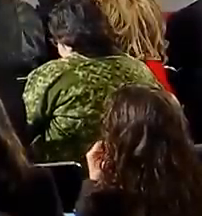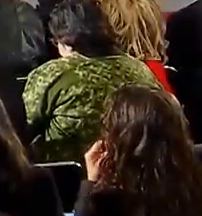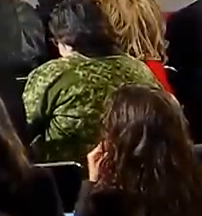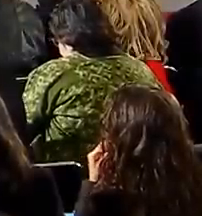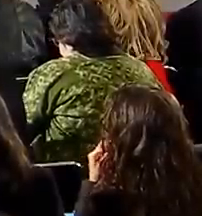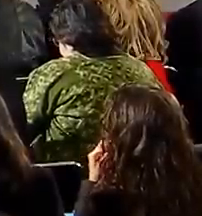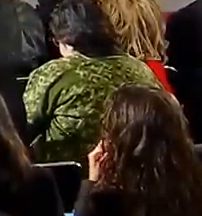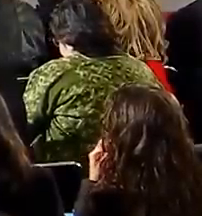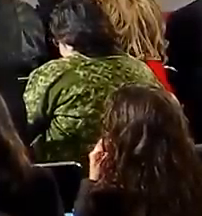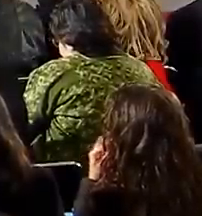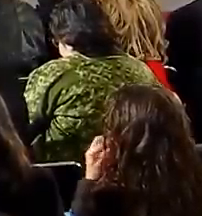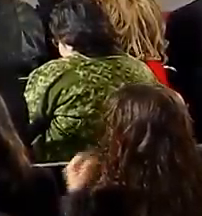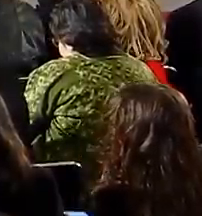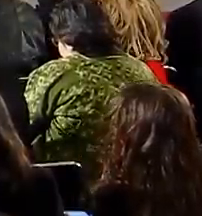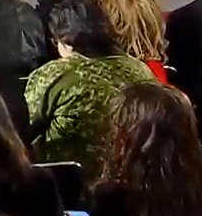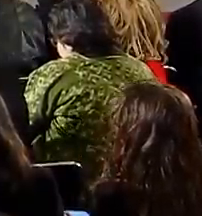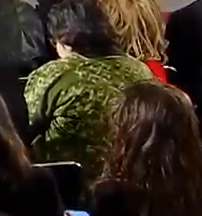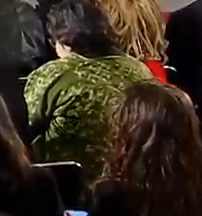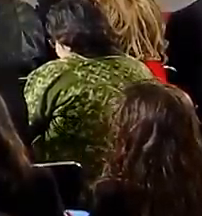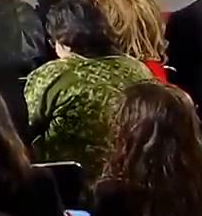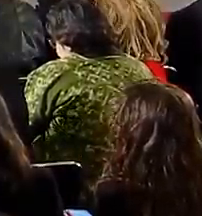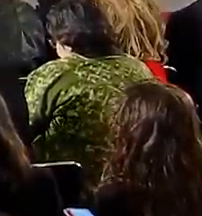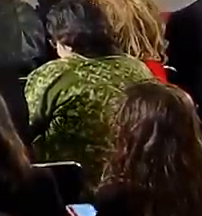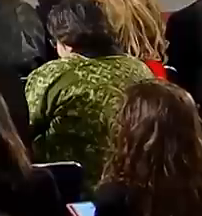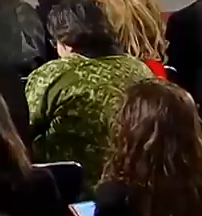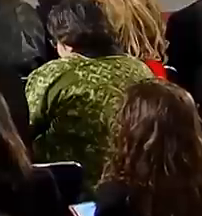De México.